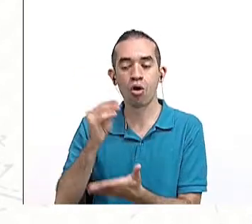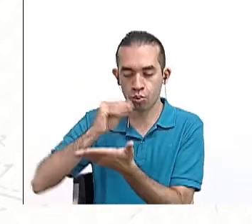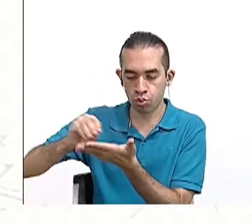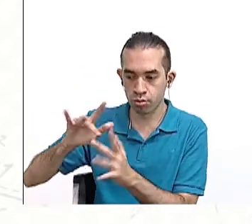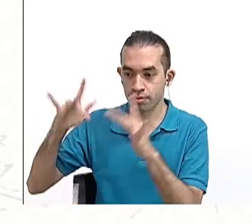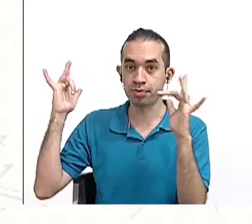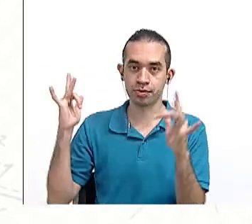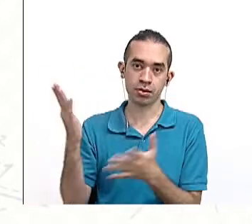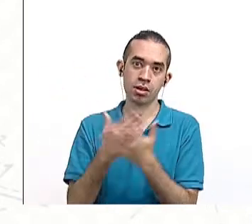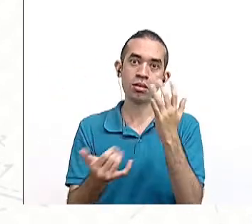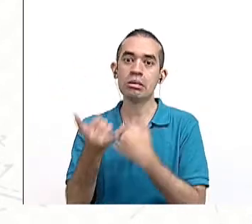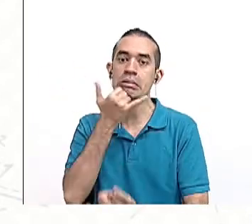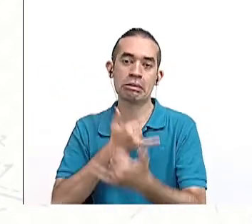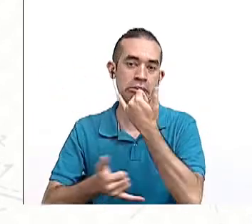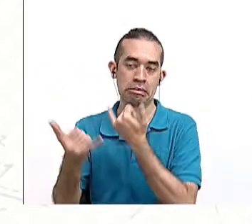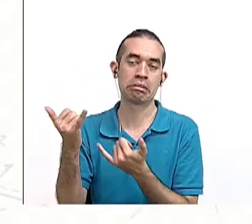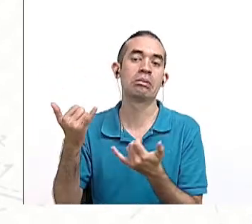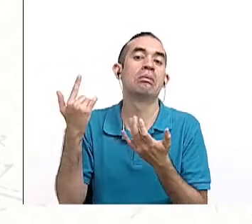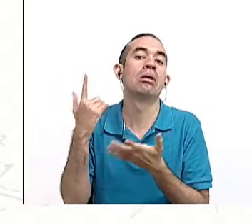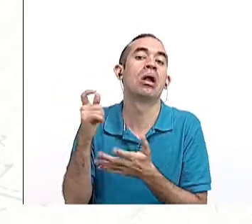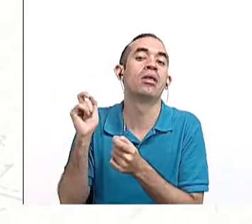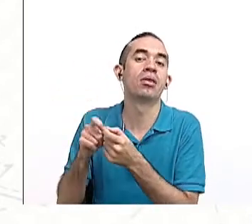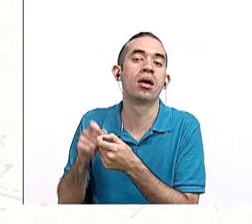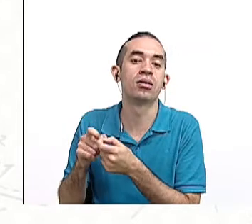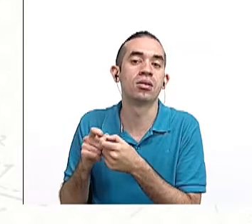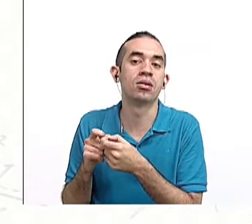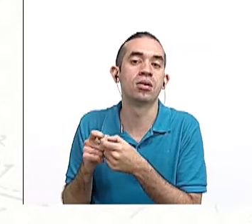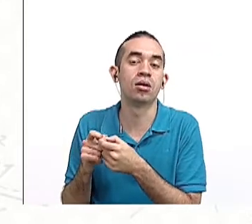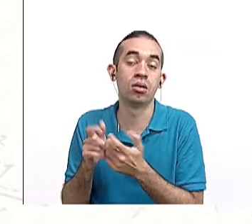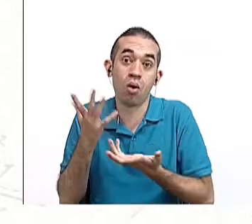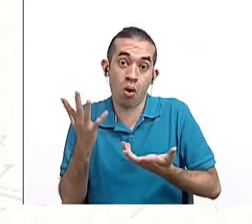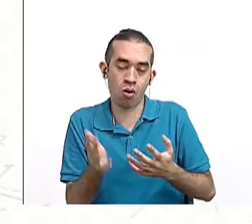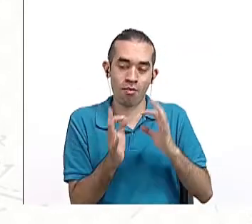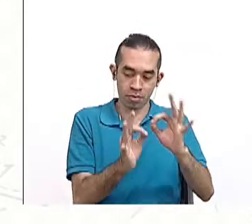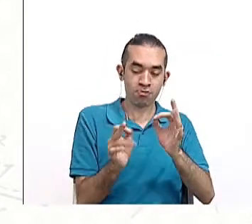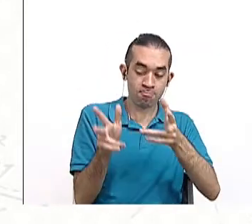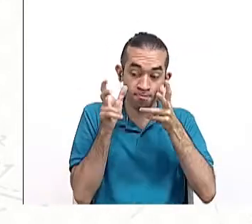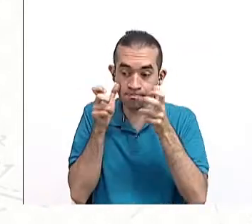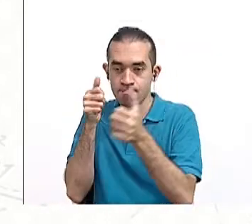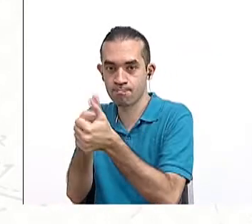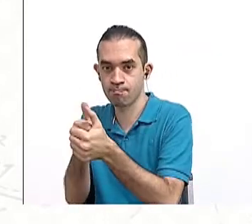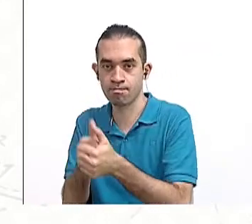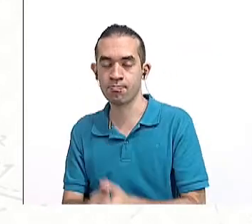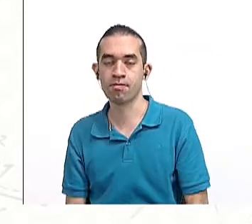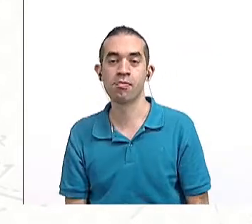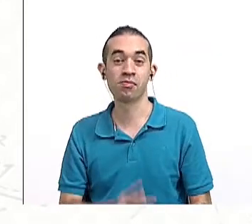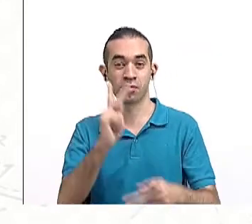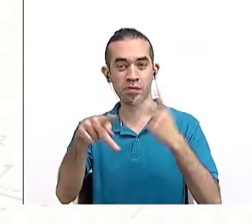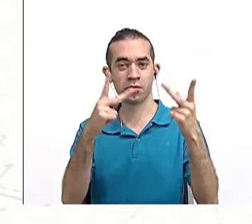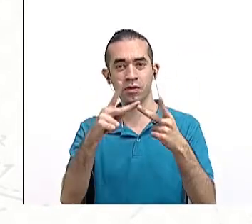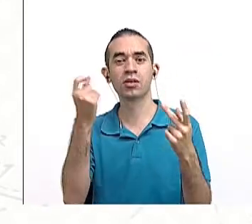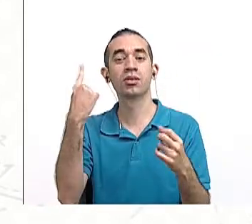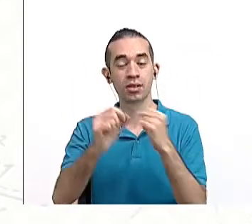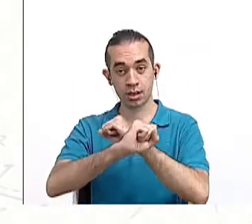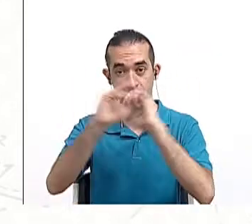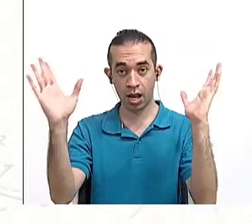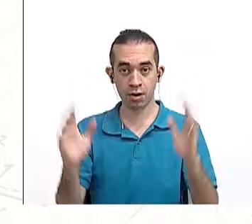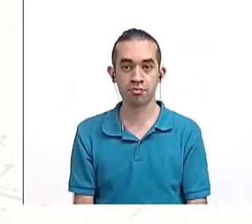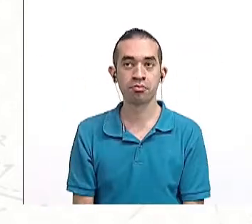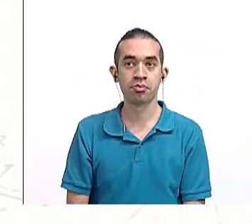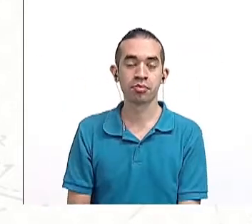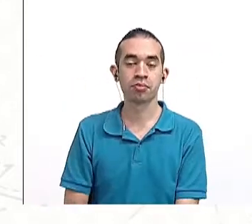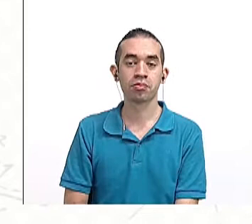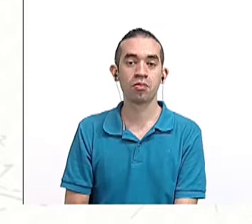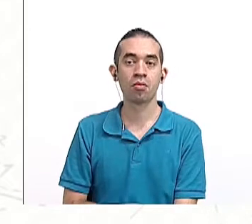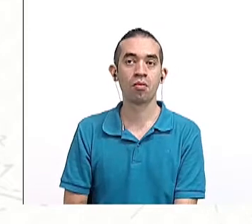cometer algún error o tener todo bueno de acuerdo perfecto ya que lo tenemos bien claro les parece y determinamos